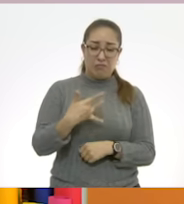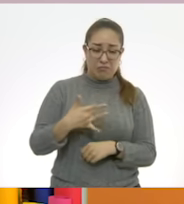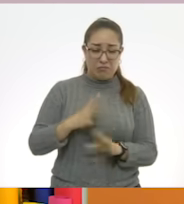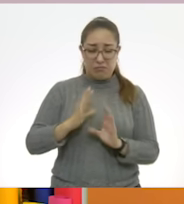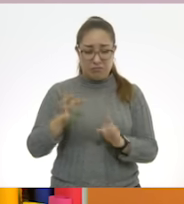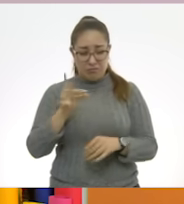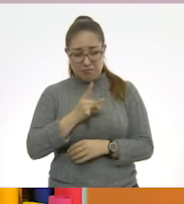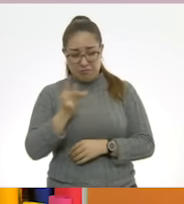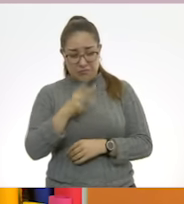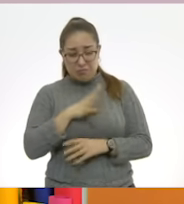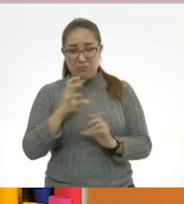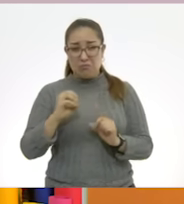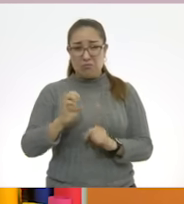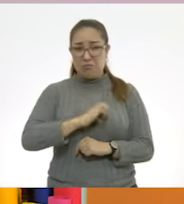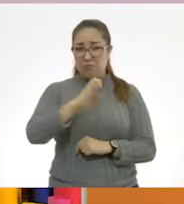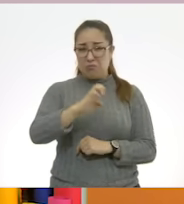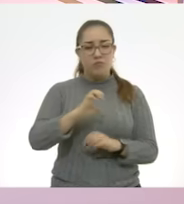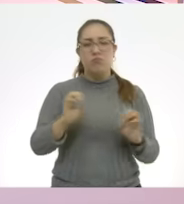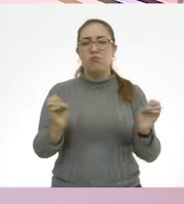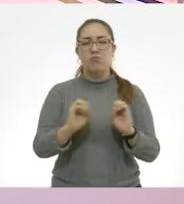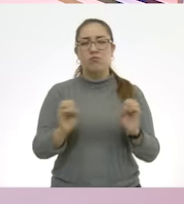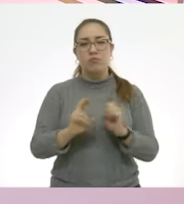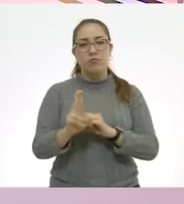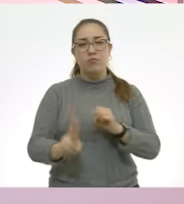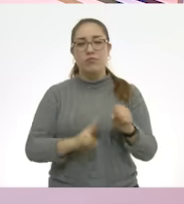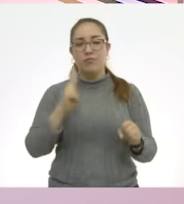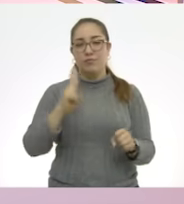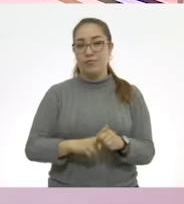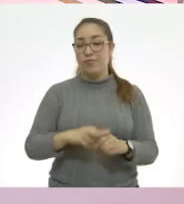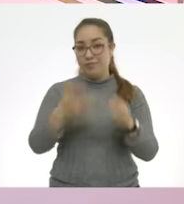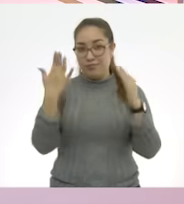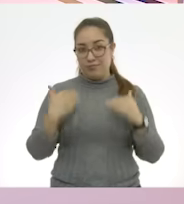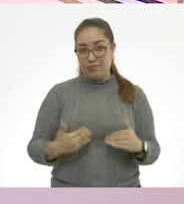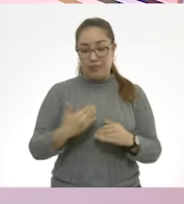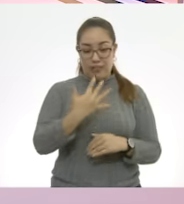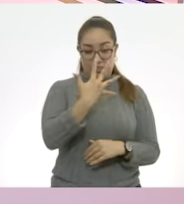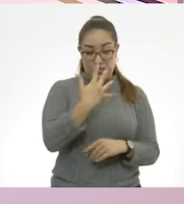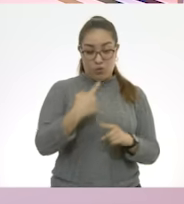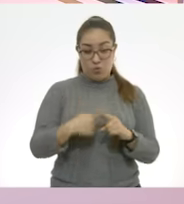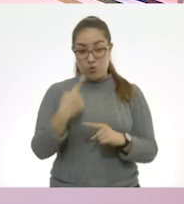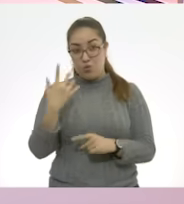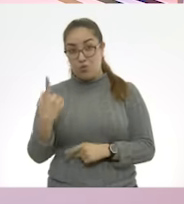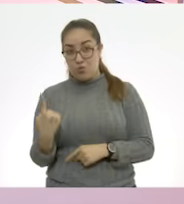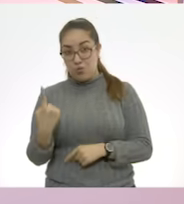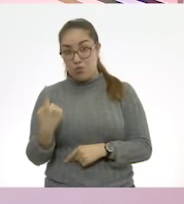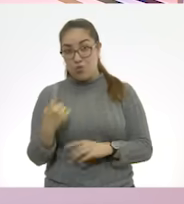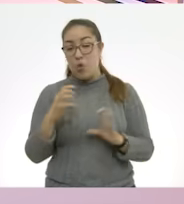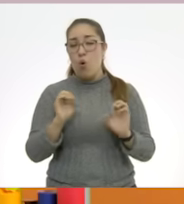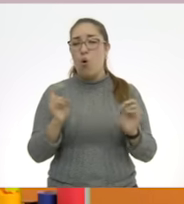las matemáticas. ¿Va? Siguiente, 5 por 1. O 1 por 5.